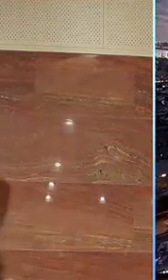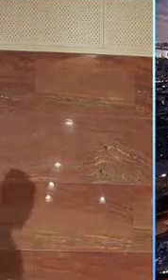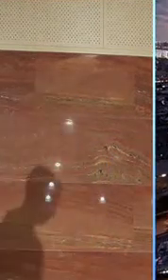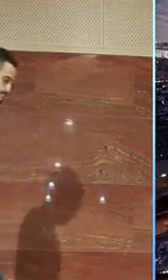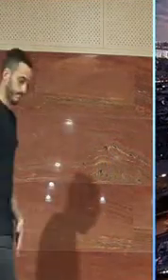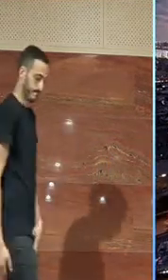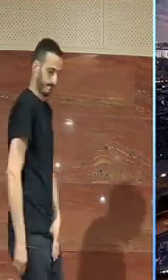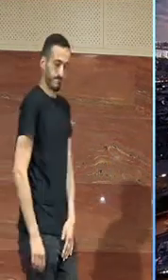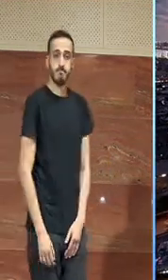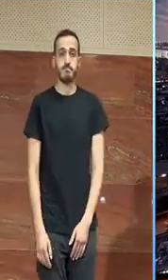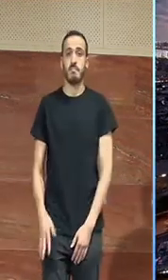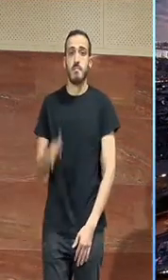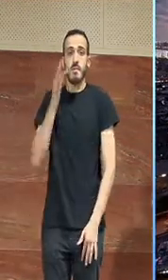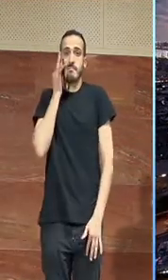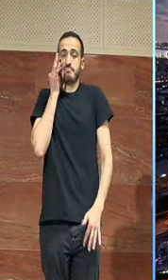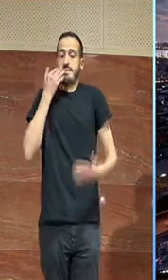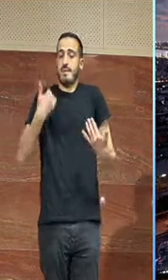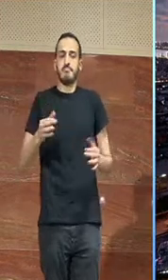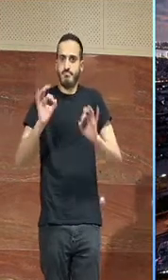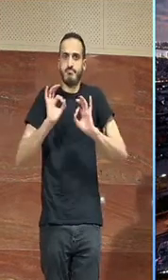realidad en todas las